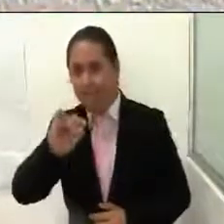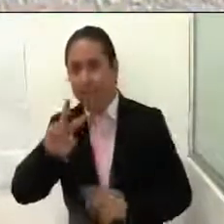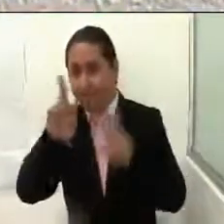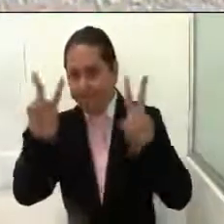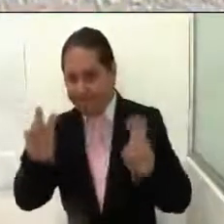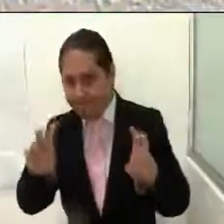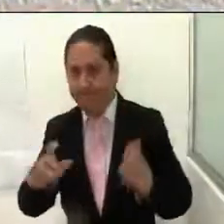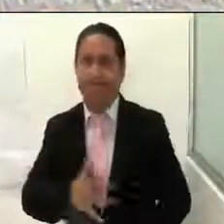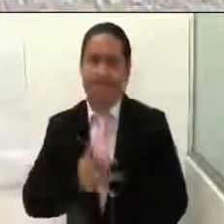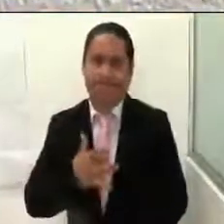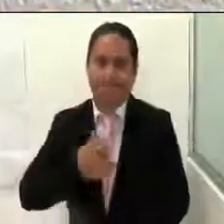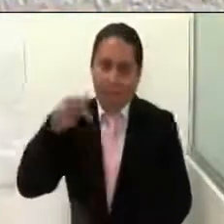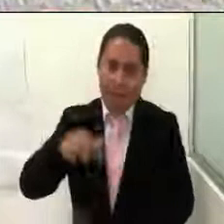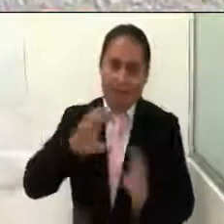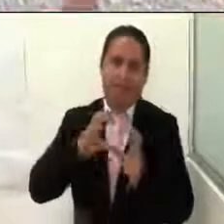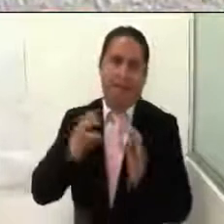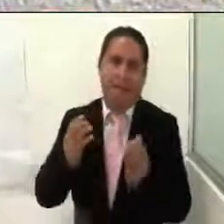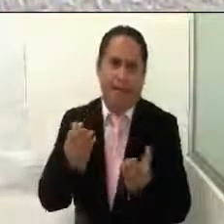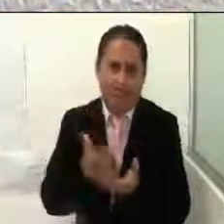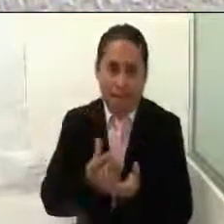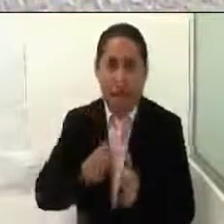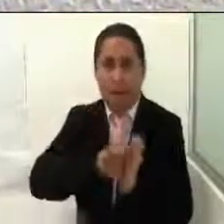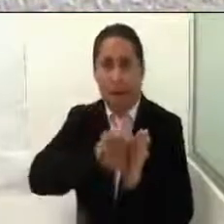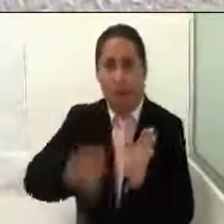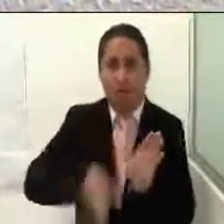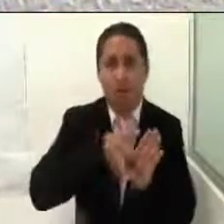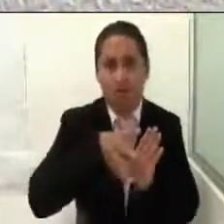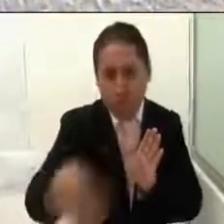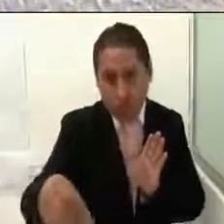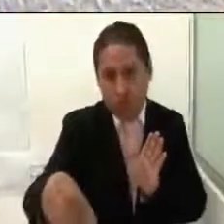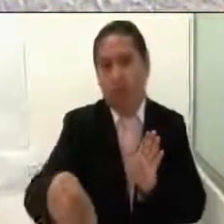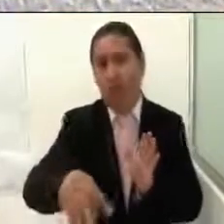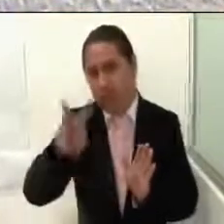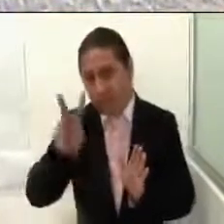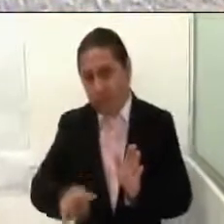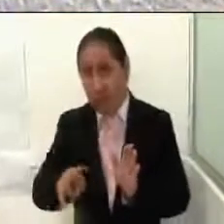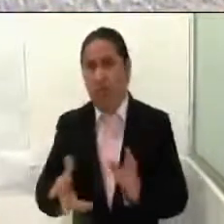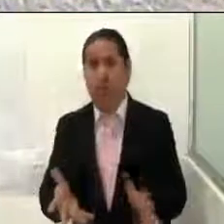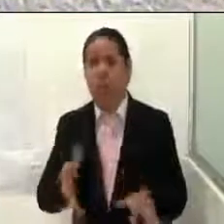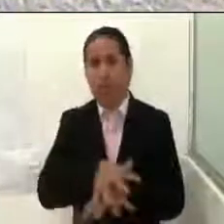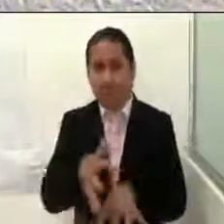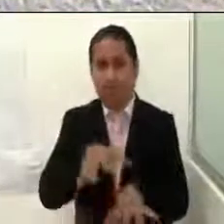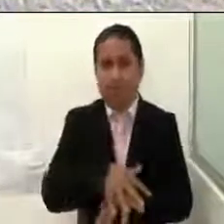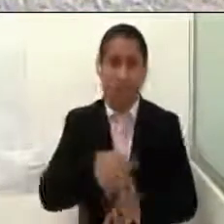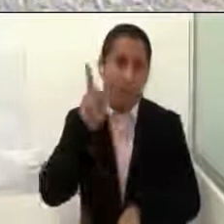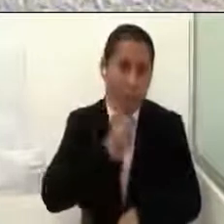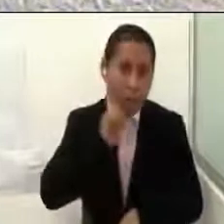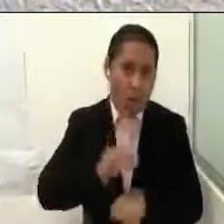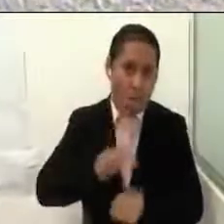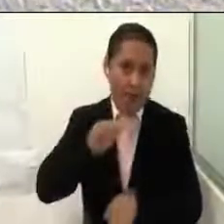para esta legislatura porque este es el ejemplo la primera isla tura integrada con más mujeres que hombres